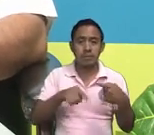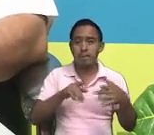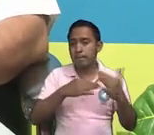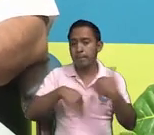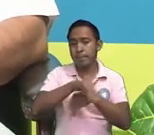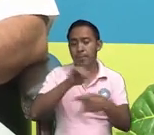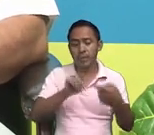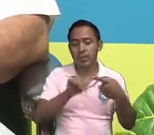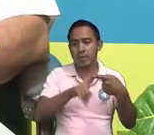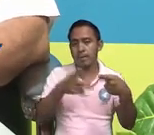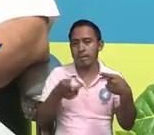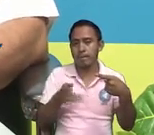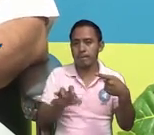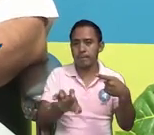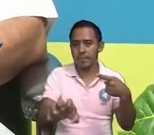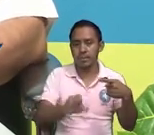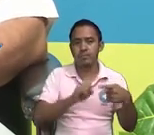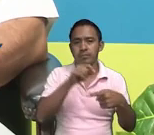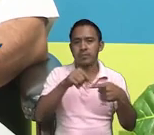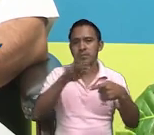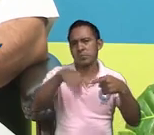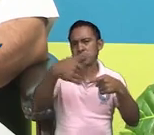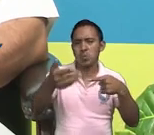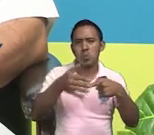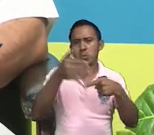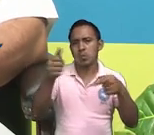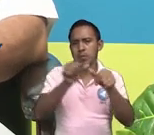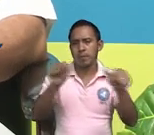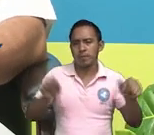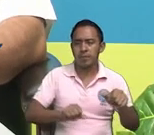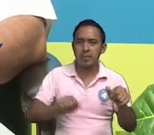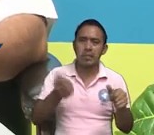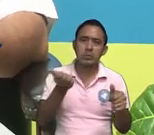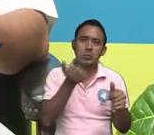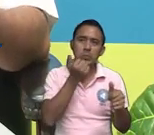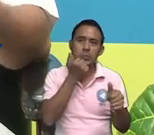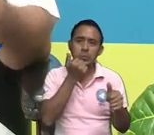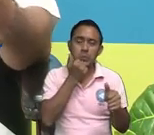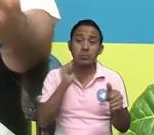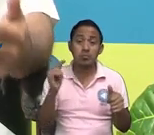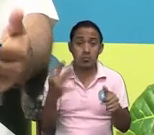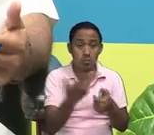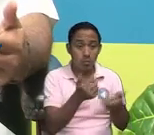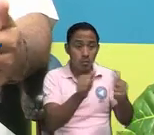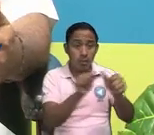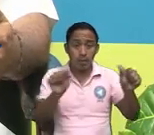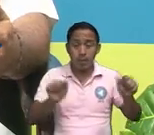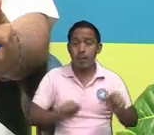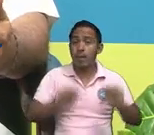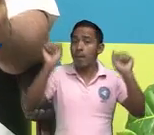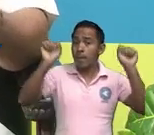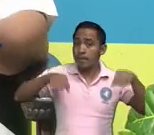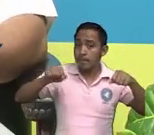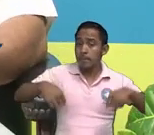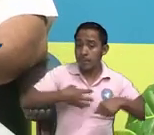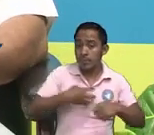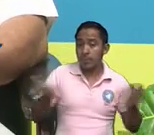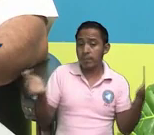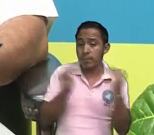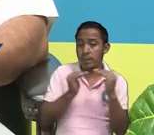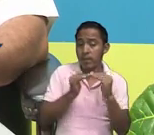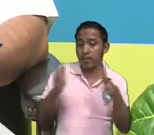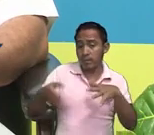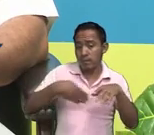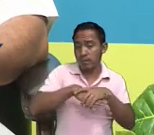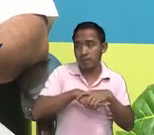que es el perro. Correcto. Pero después vienen ciertas personas que se equivocan y creen que todos los animales exóticos son mascotas y